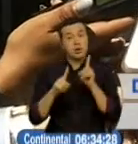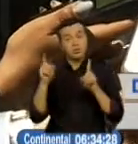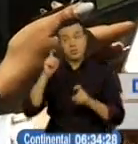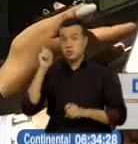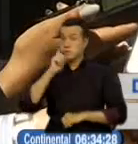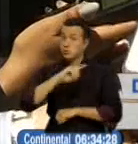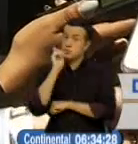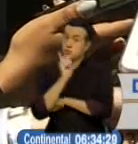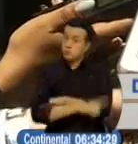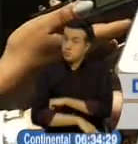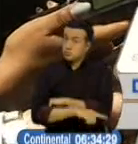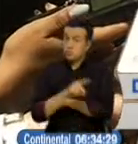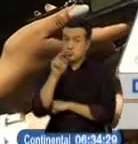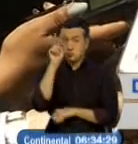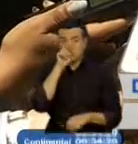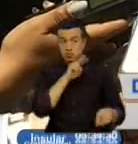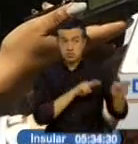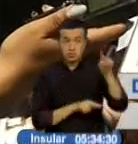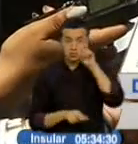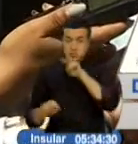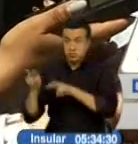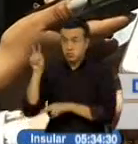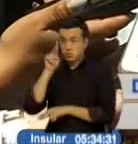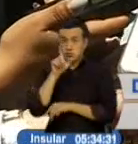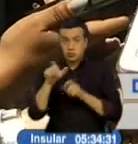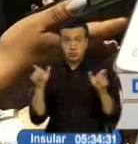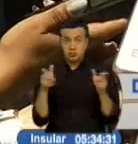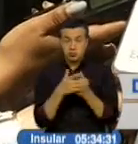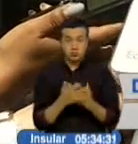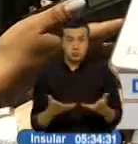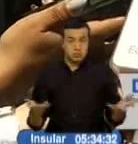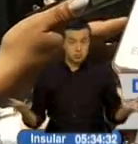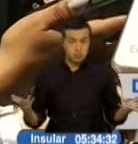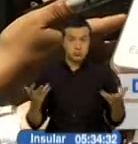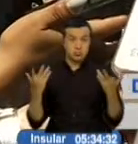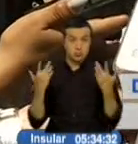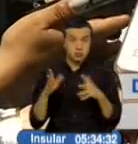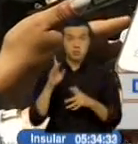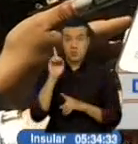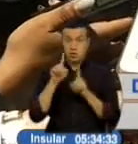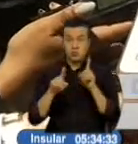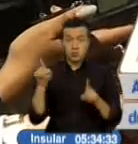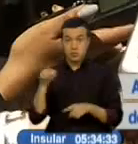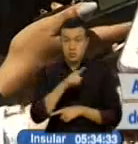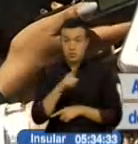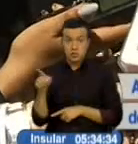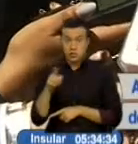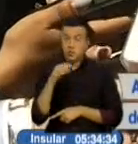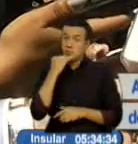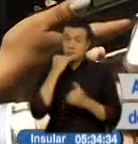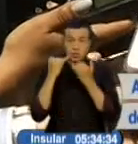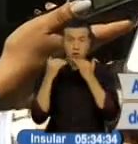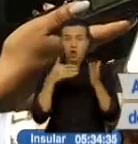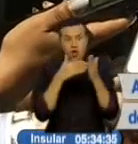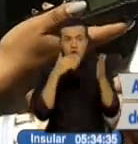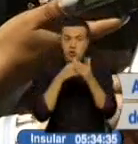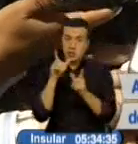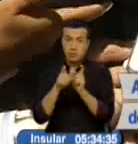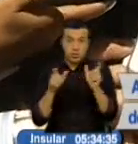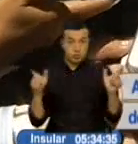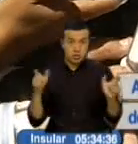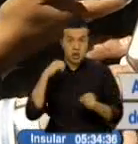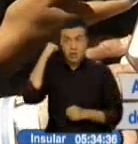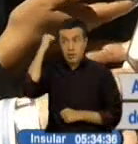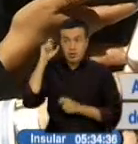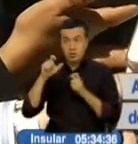implicar un análisis también de los actores que estuvieron implicados en ello, que cometieron actos en contra de otras personas y de los